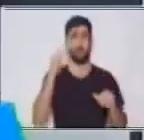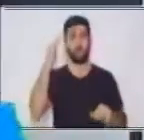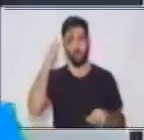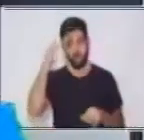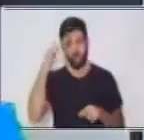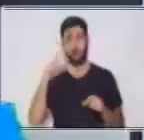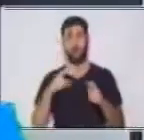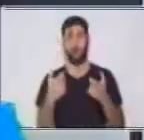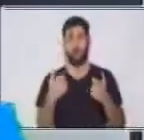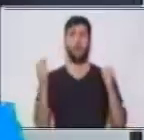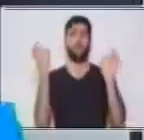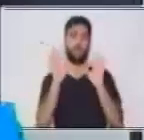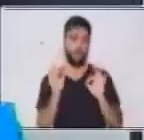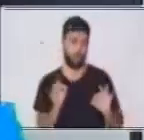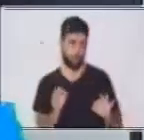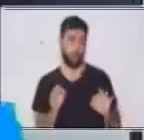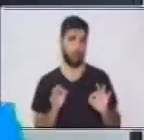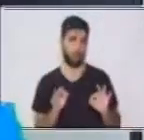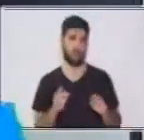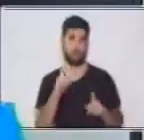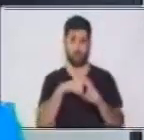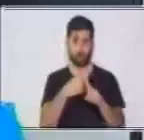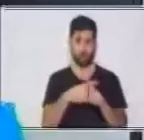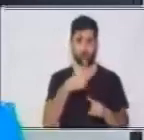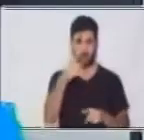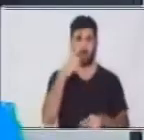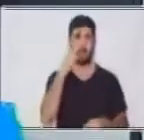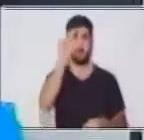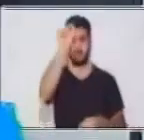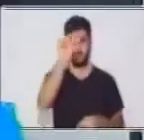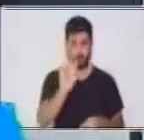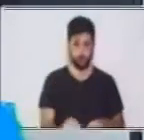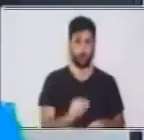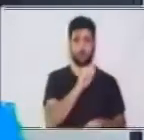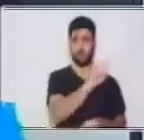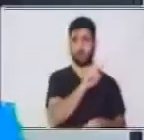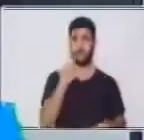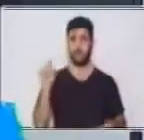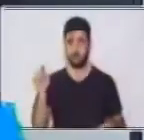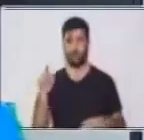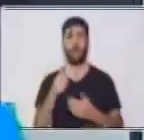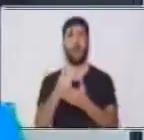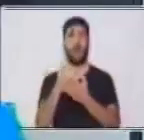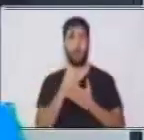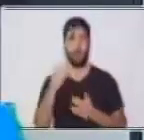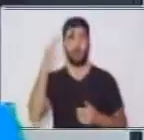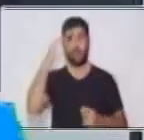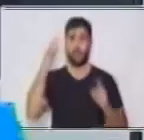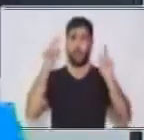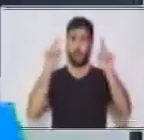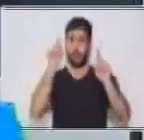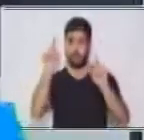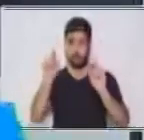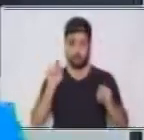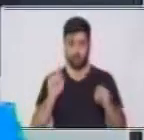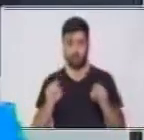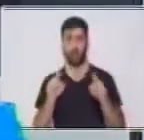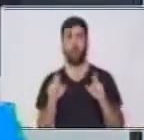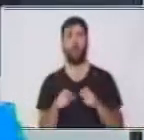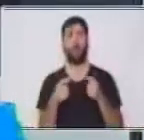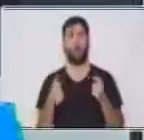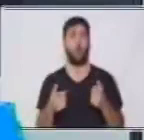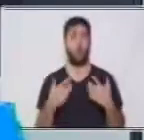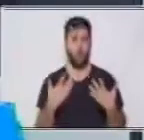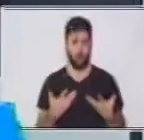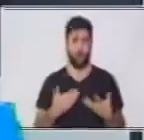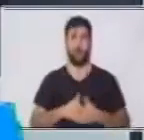tamaños en lo que es el plano cartesiano. Las coordenadas rectangulares se dan por lo